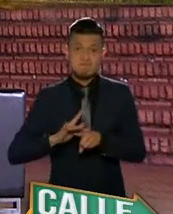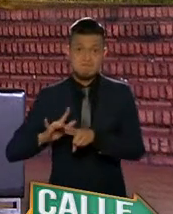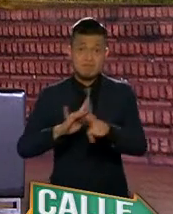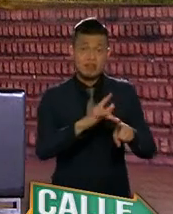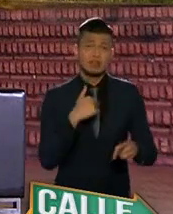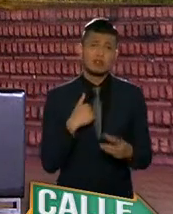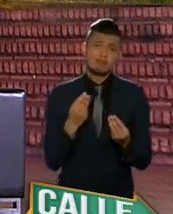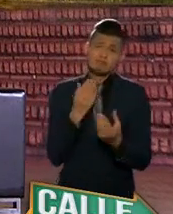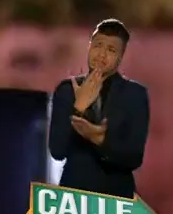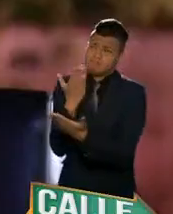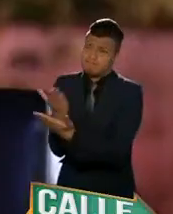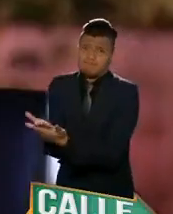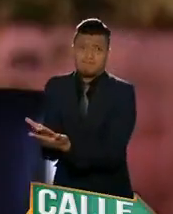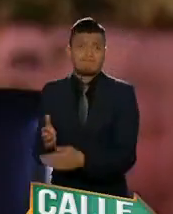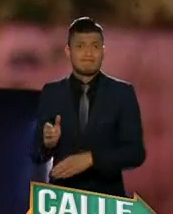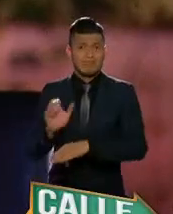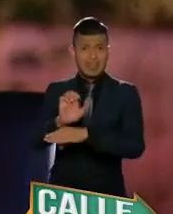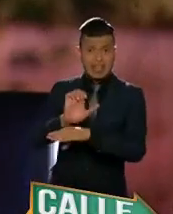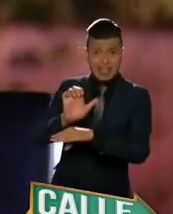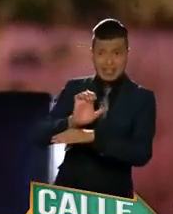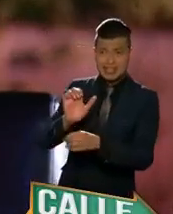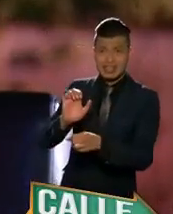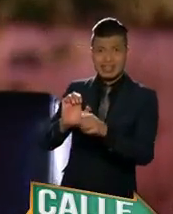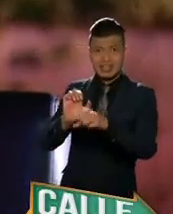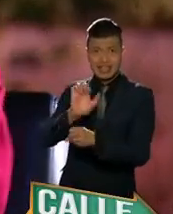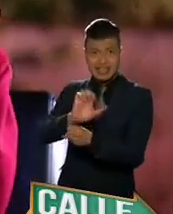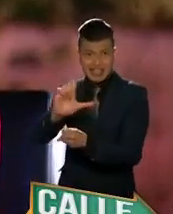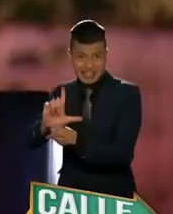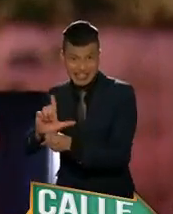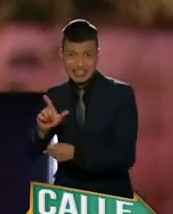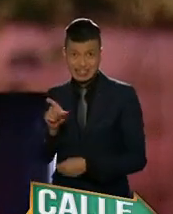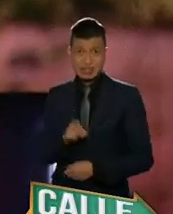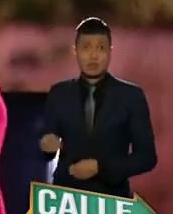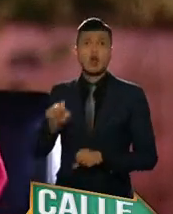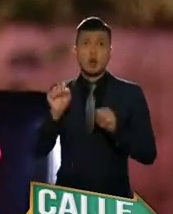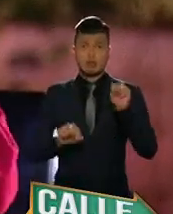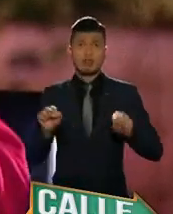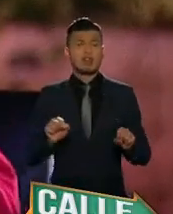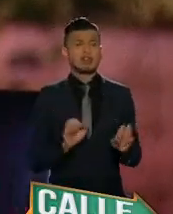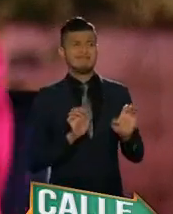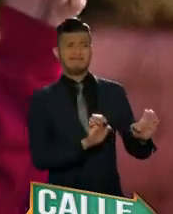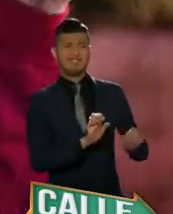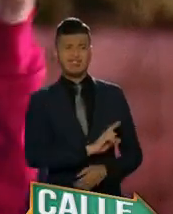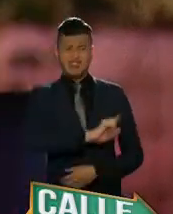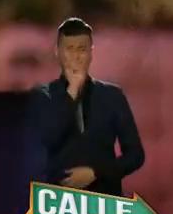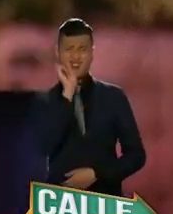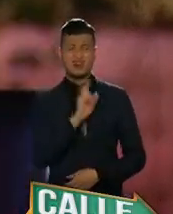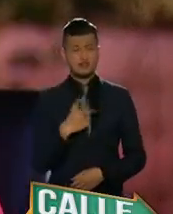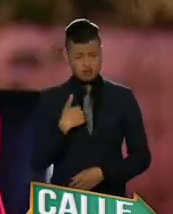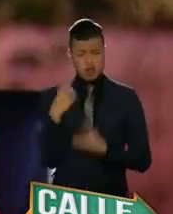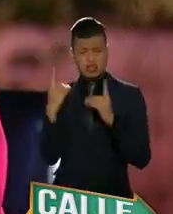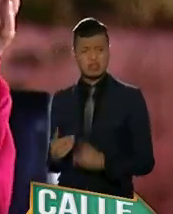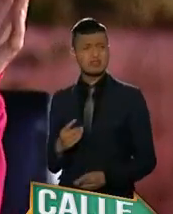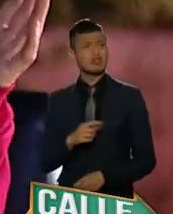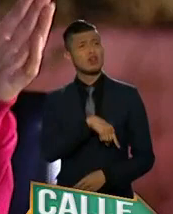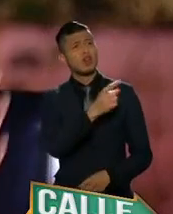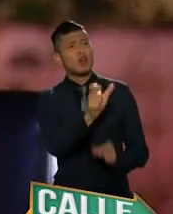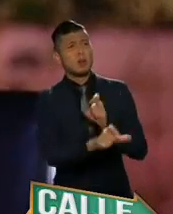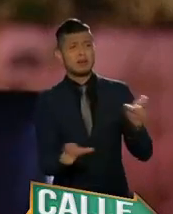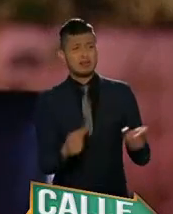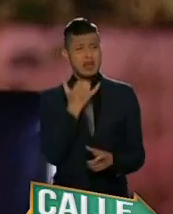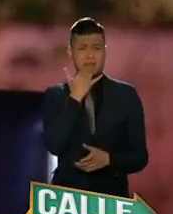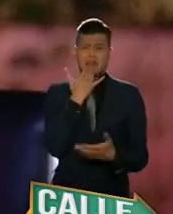profundamente a los ediles y edilesas que hubieran podido resentir un poco la cosa y decir, ah, un momentico, antes decidía yo, claro, porque ahora ahí nosotros, me van a